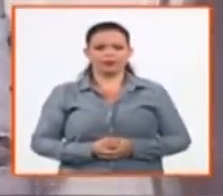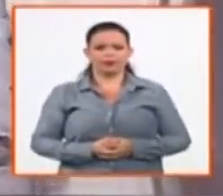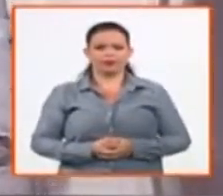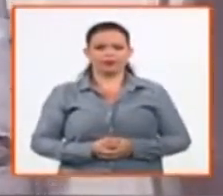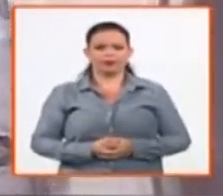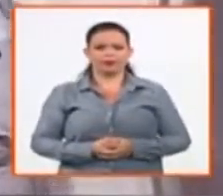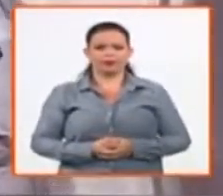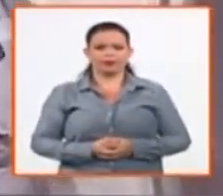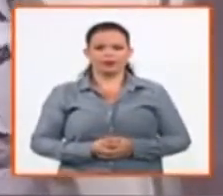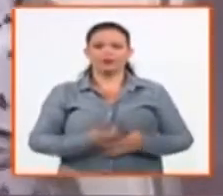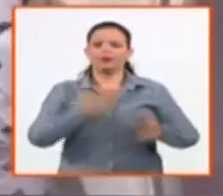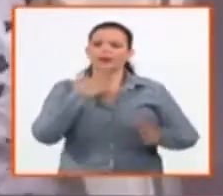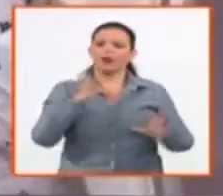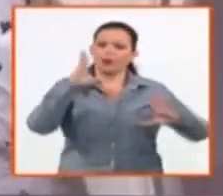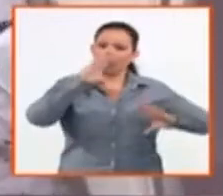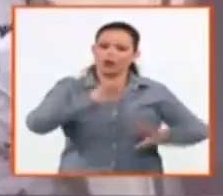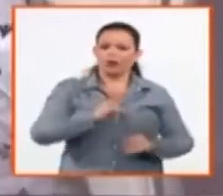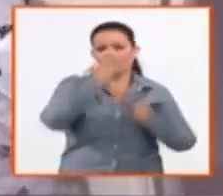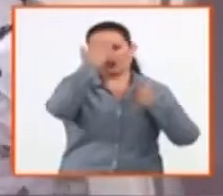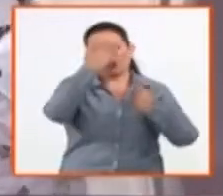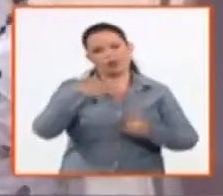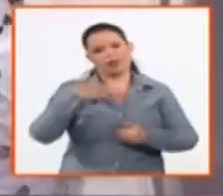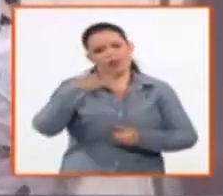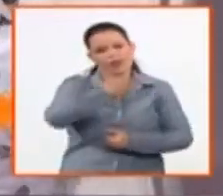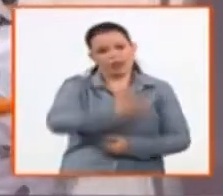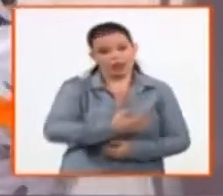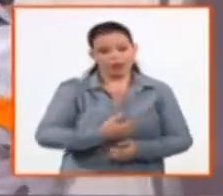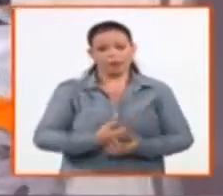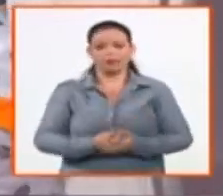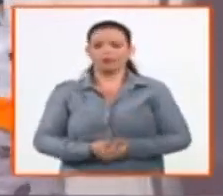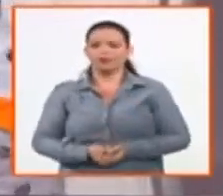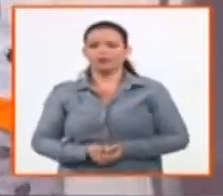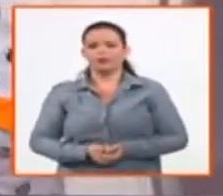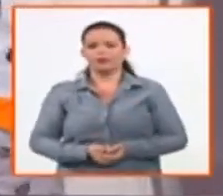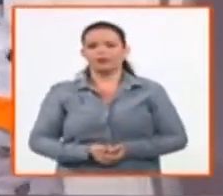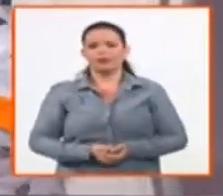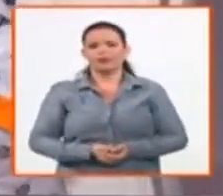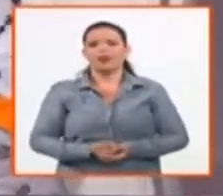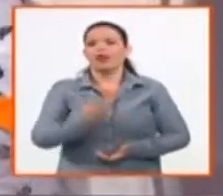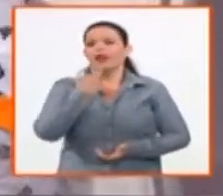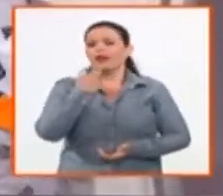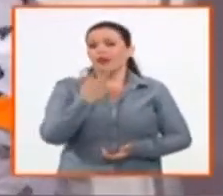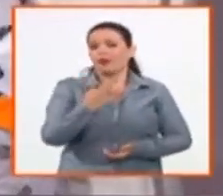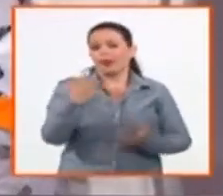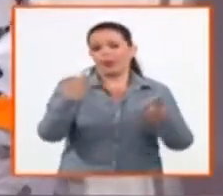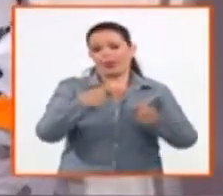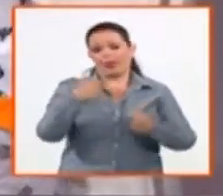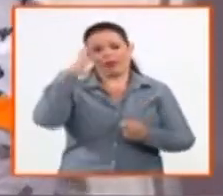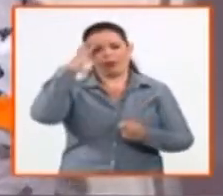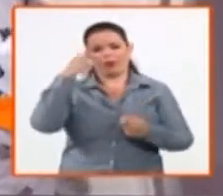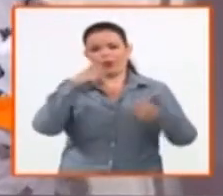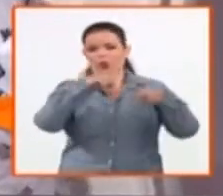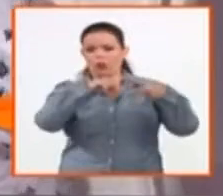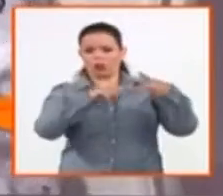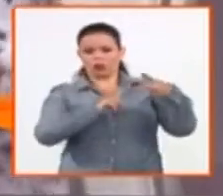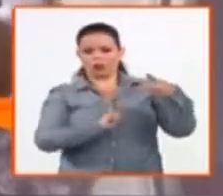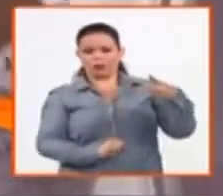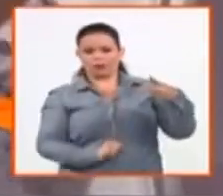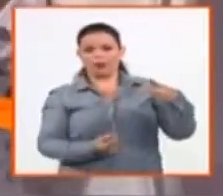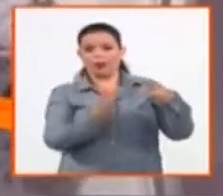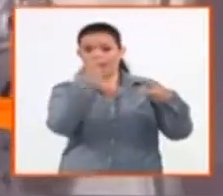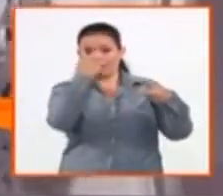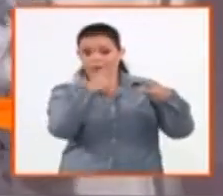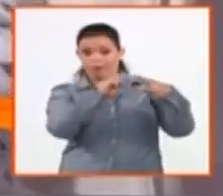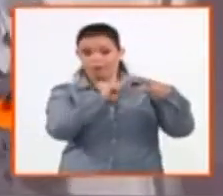invitado. Yo quería decir que para responderte a esta pregunta hay que tener en cuenta dos cosas. Primero hay que hacer un diagnóstico, porque tú no puedes decir, bueno,